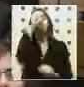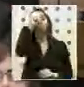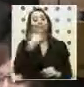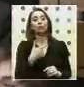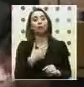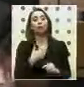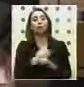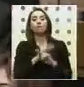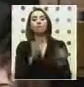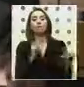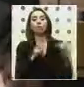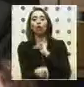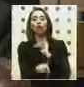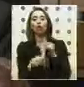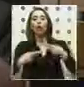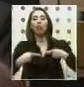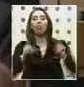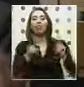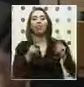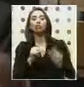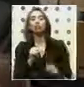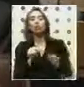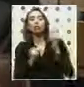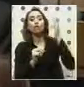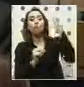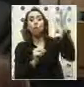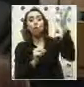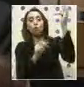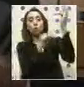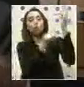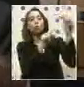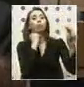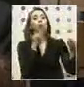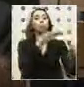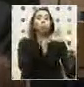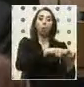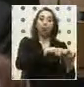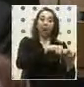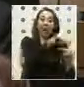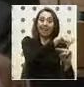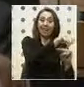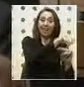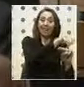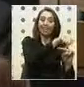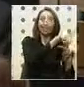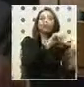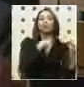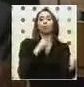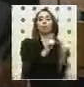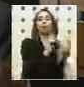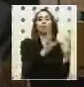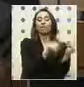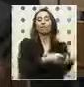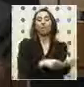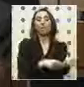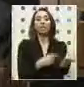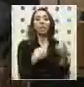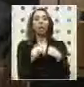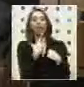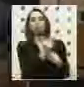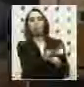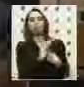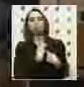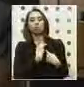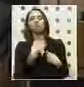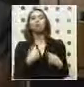derechos hereditarios que en un futuro potencialmente podrían existir para ese familiar directo que ha abusado o